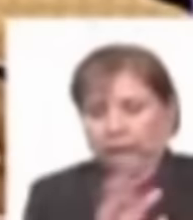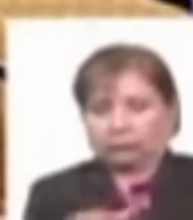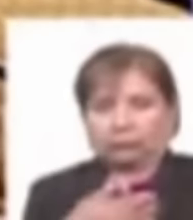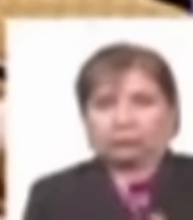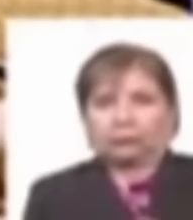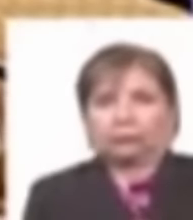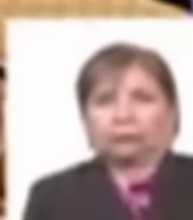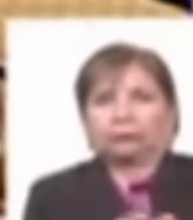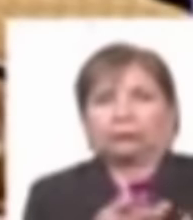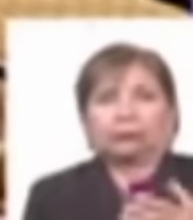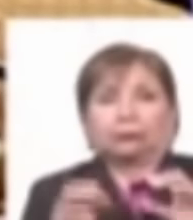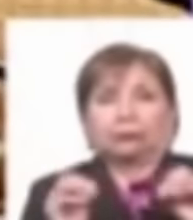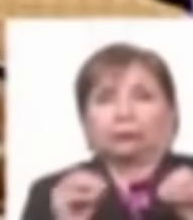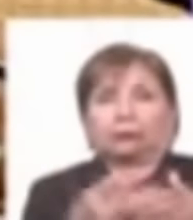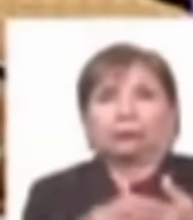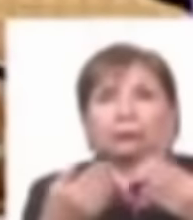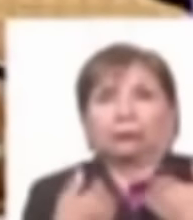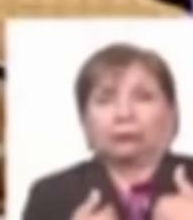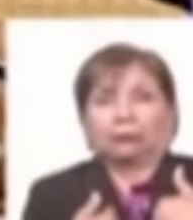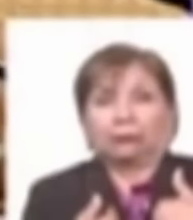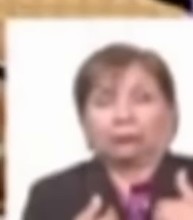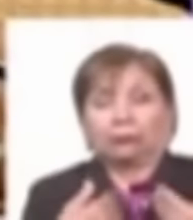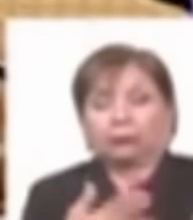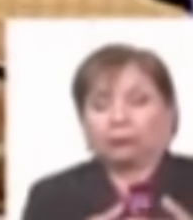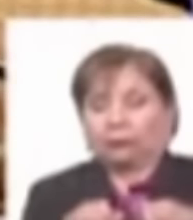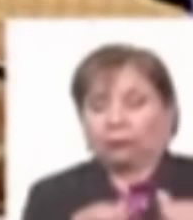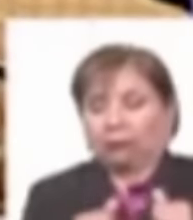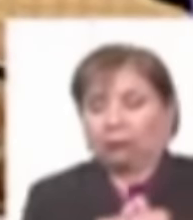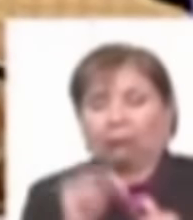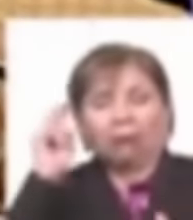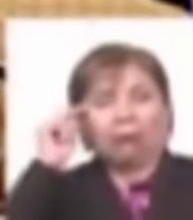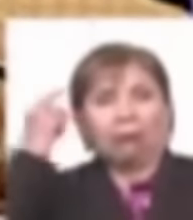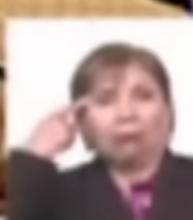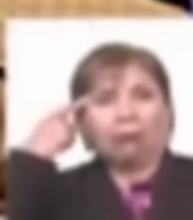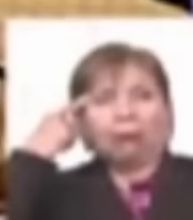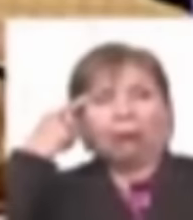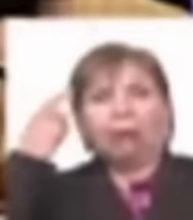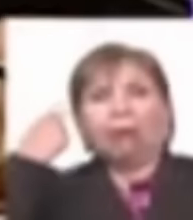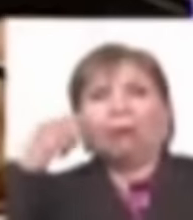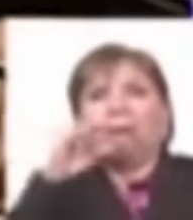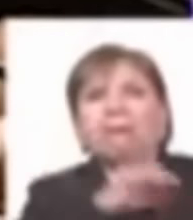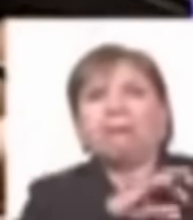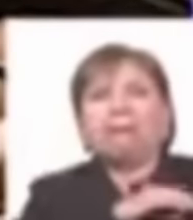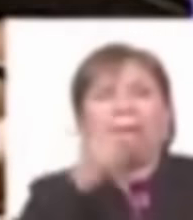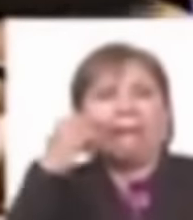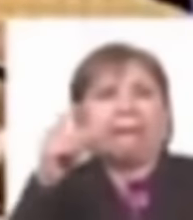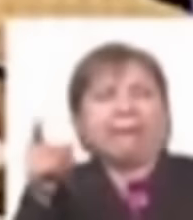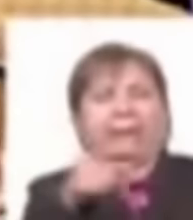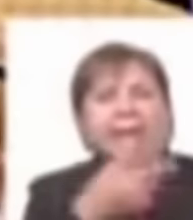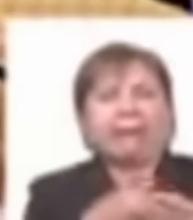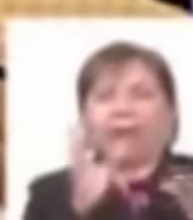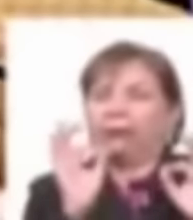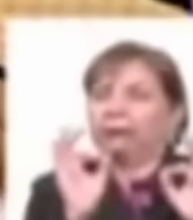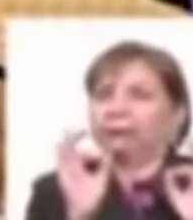totalmente imparcial y que no tiene, repito, la prerrogativa de interpretar para beneficio de ellos o de una